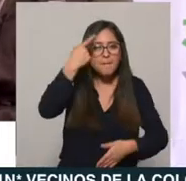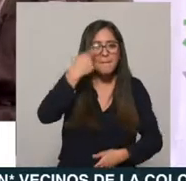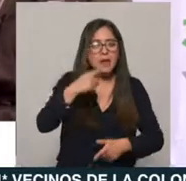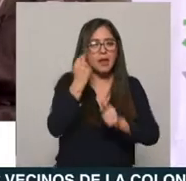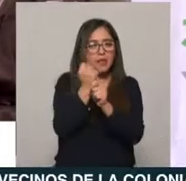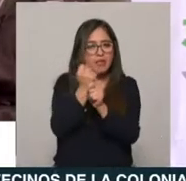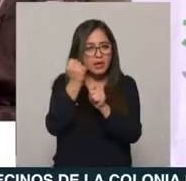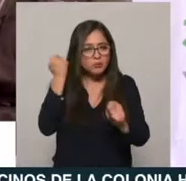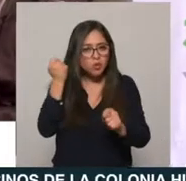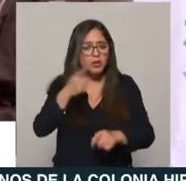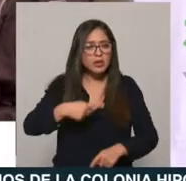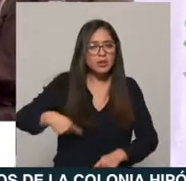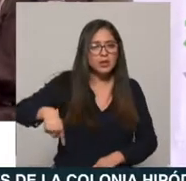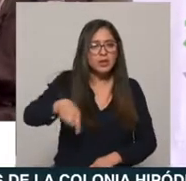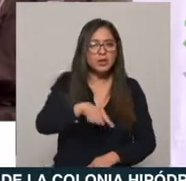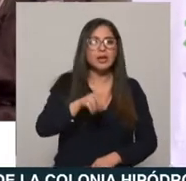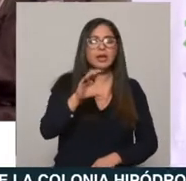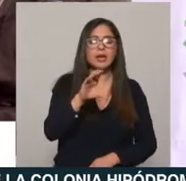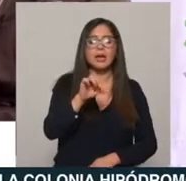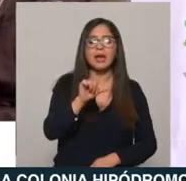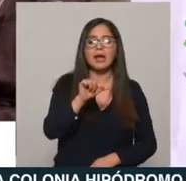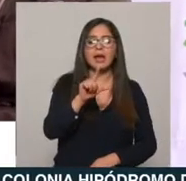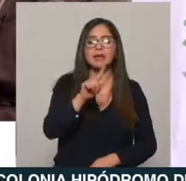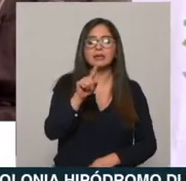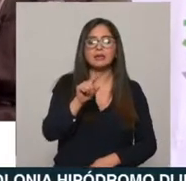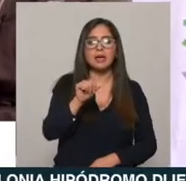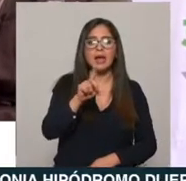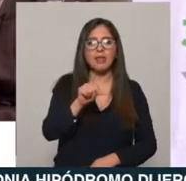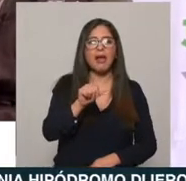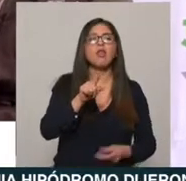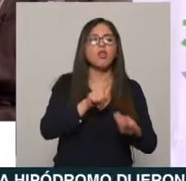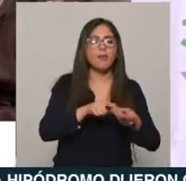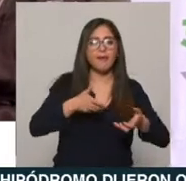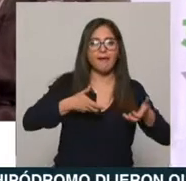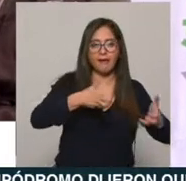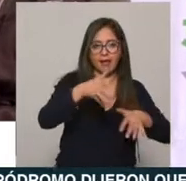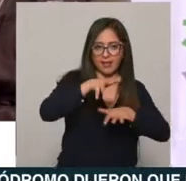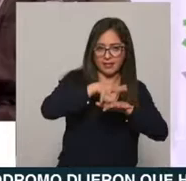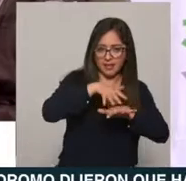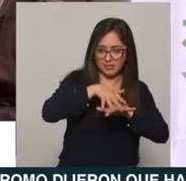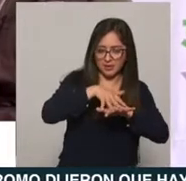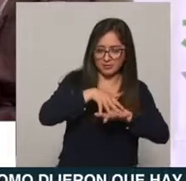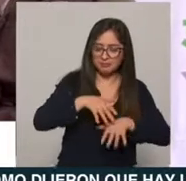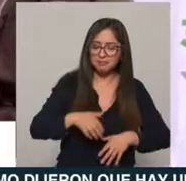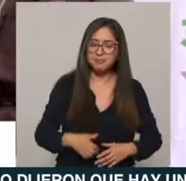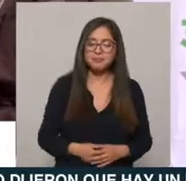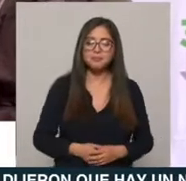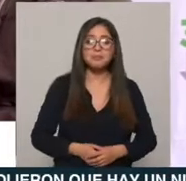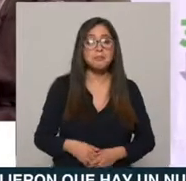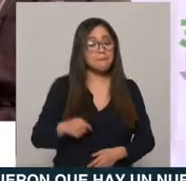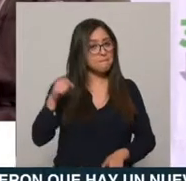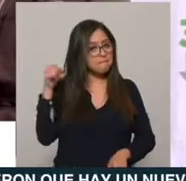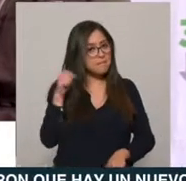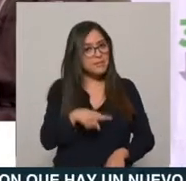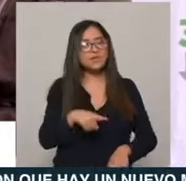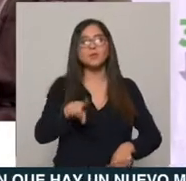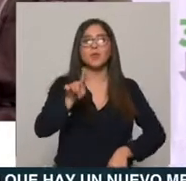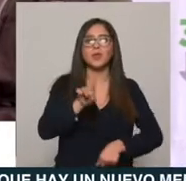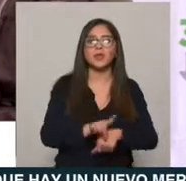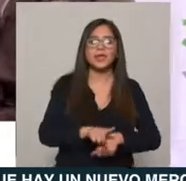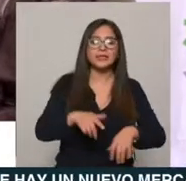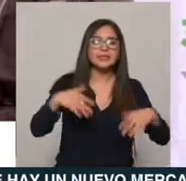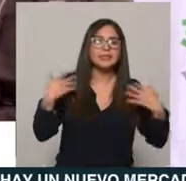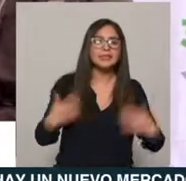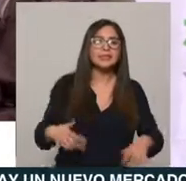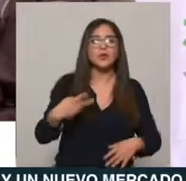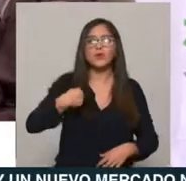transporte público sobre Calzada de Tlalpan. Y también a partir de ese día, estábamos muy ansiosos de este anuncio